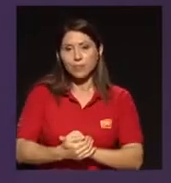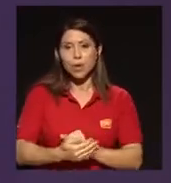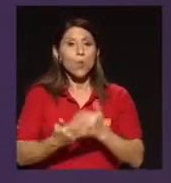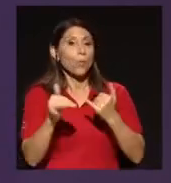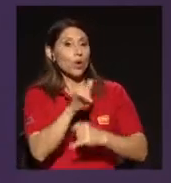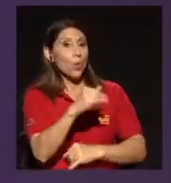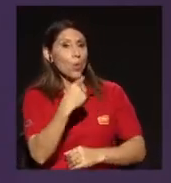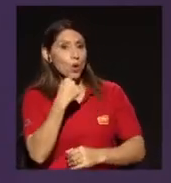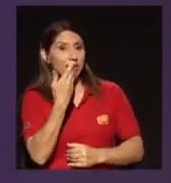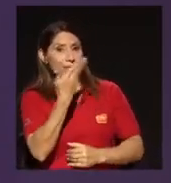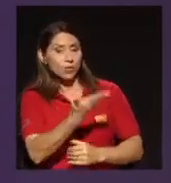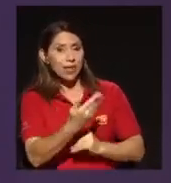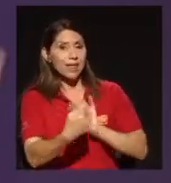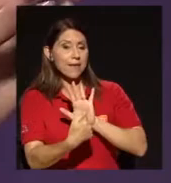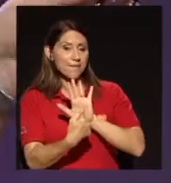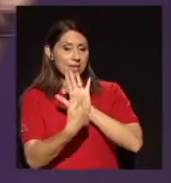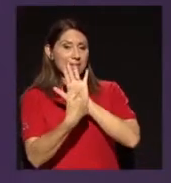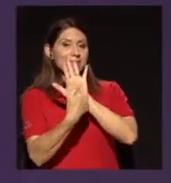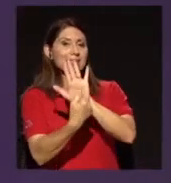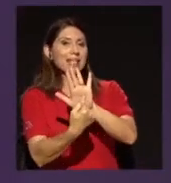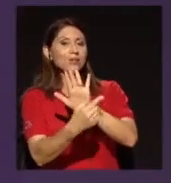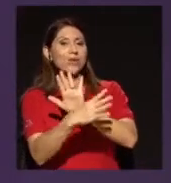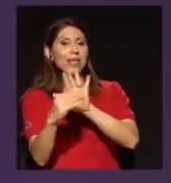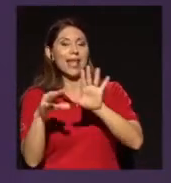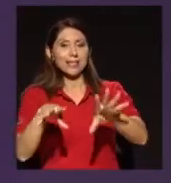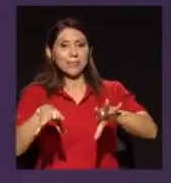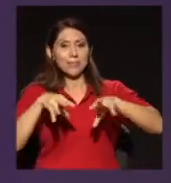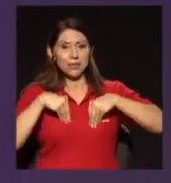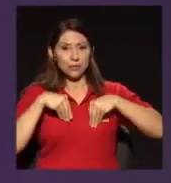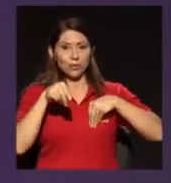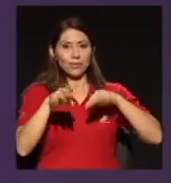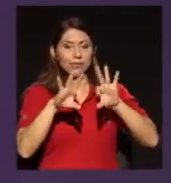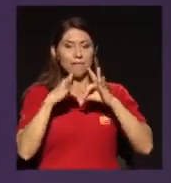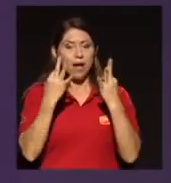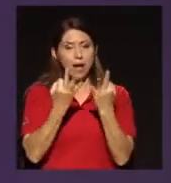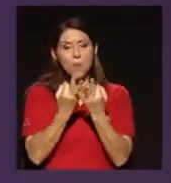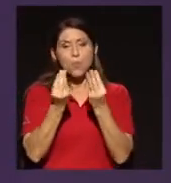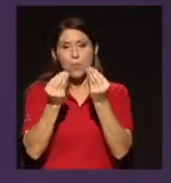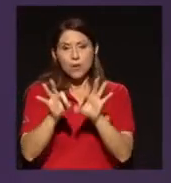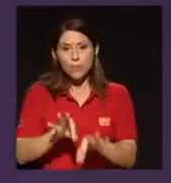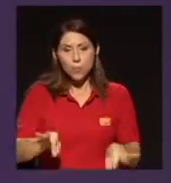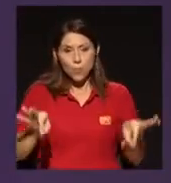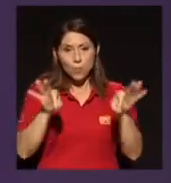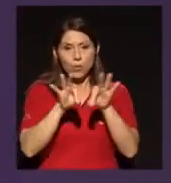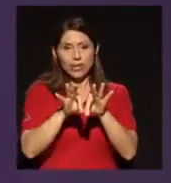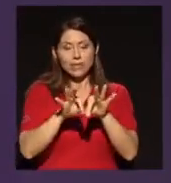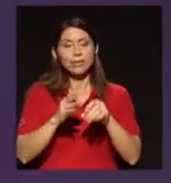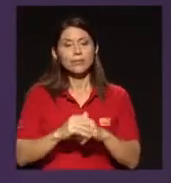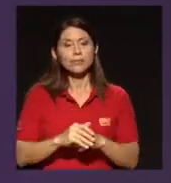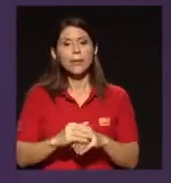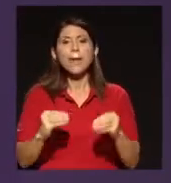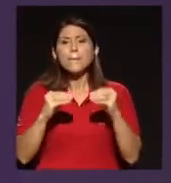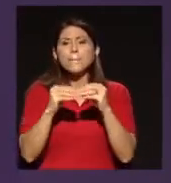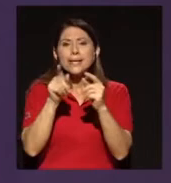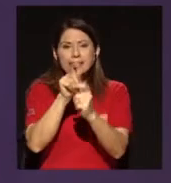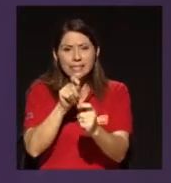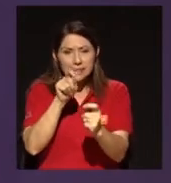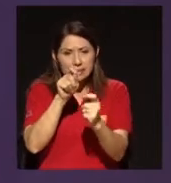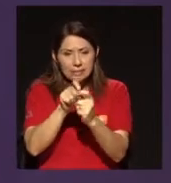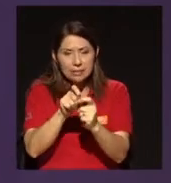como lo dijiste, probablemente, y la aceptación, es un tema muy importante. Ya más específicamente, hay temas